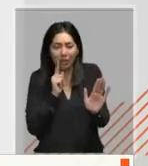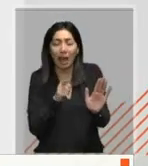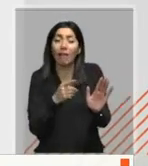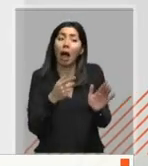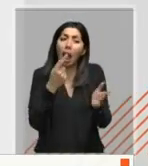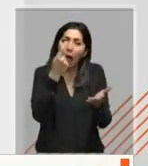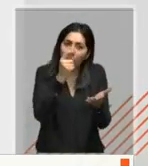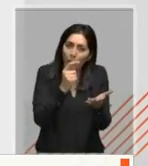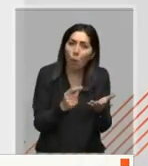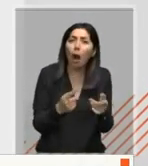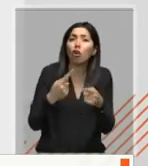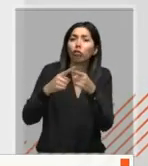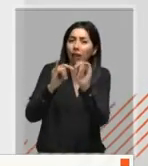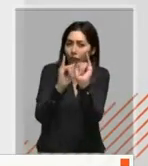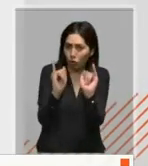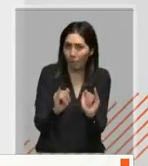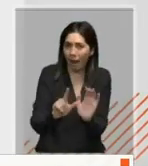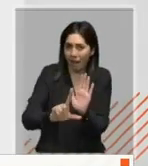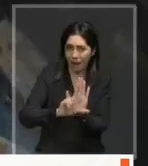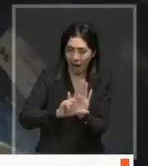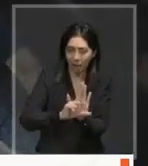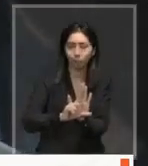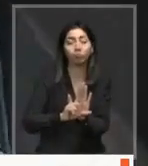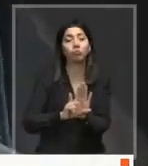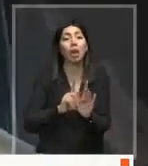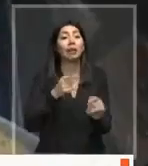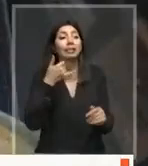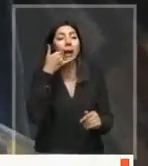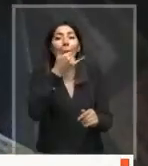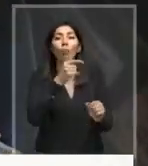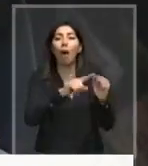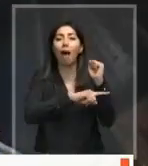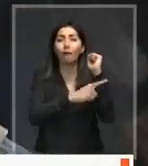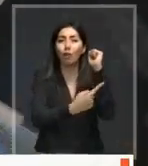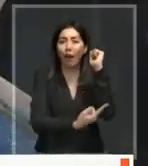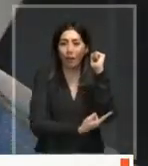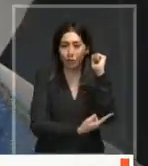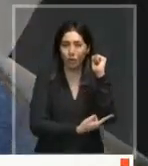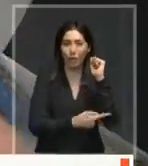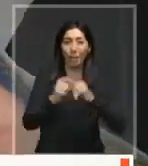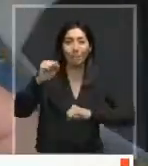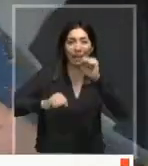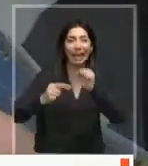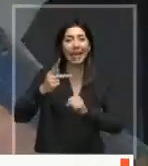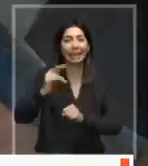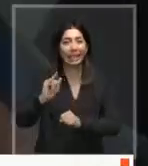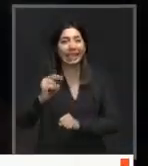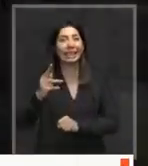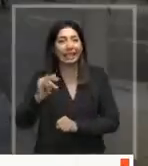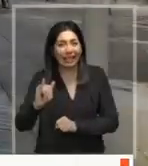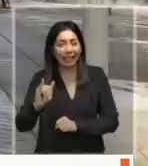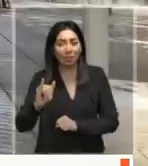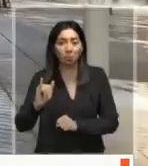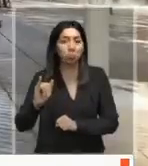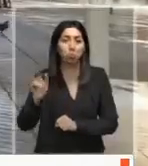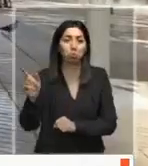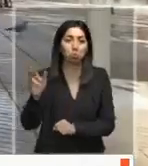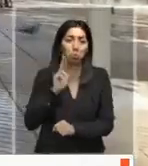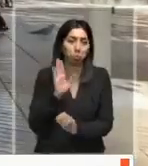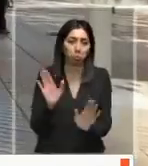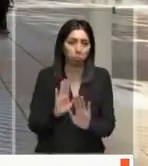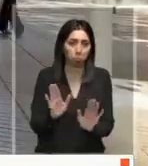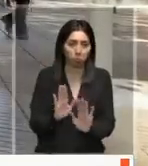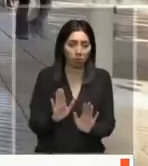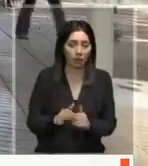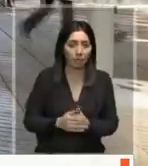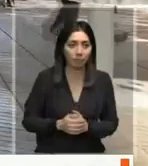legales adicionales. Contactamos al abogado de Kiki Imports, pero no estuvo disponible para una entrevista.